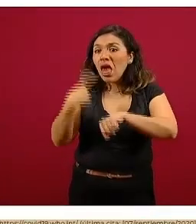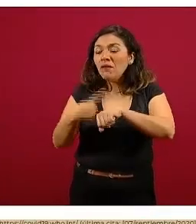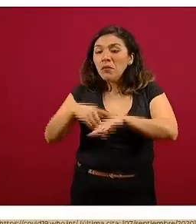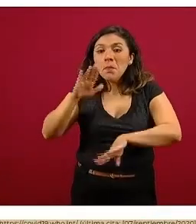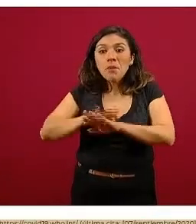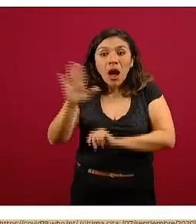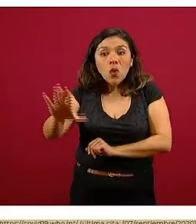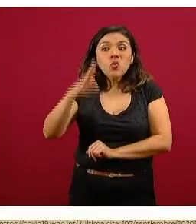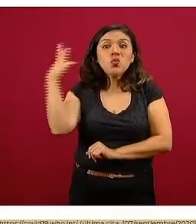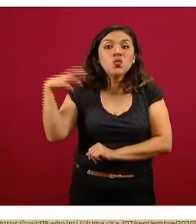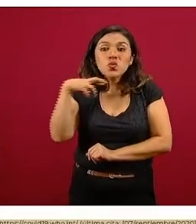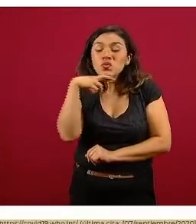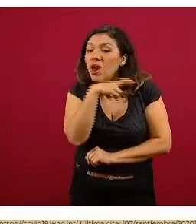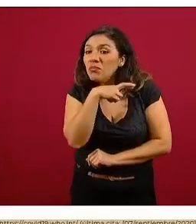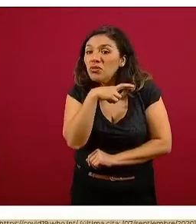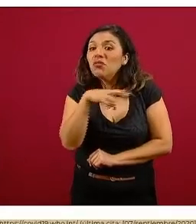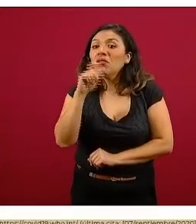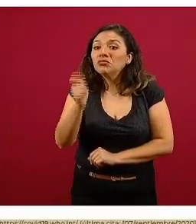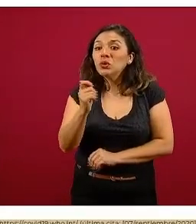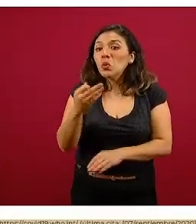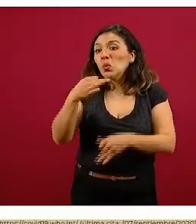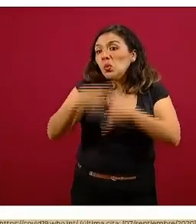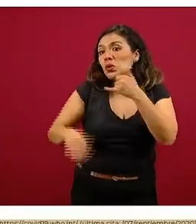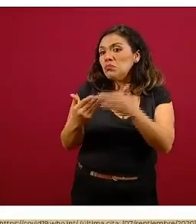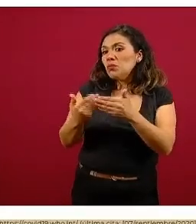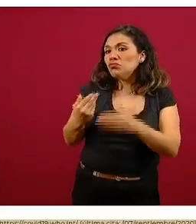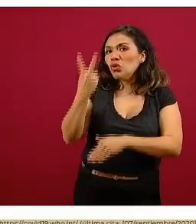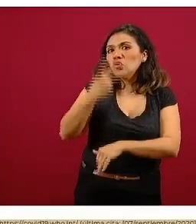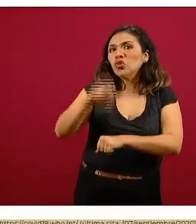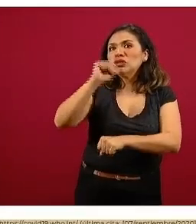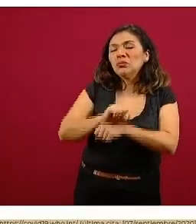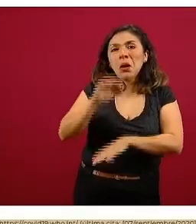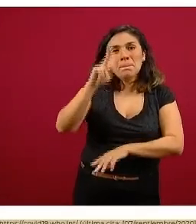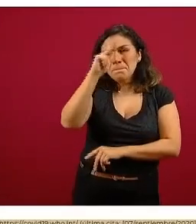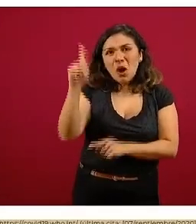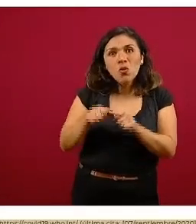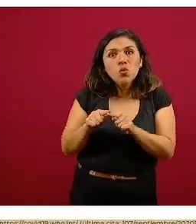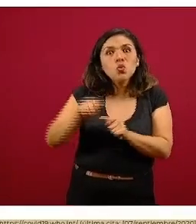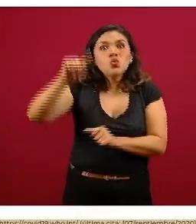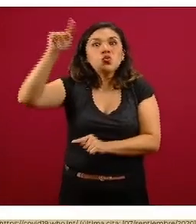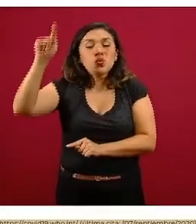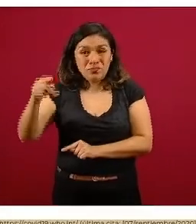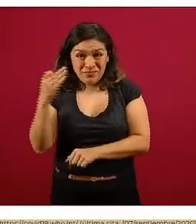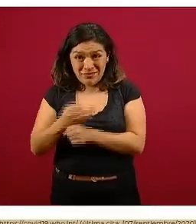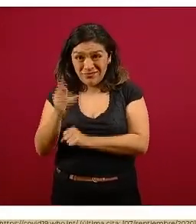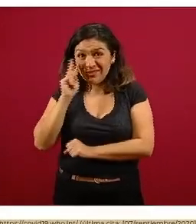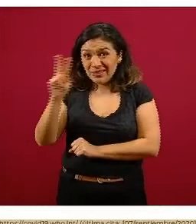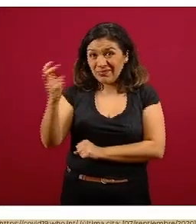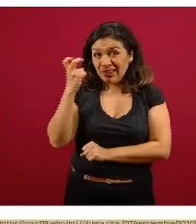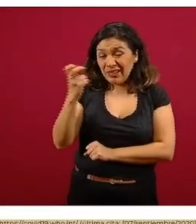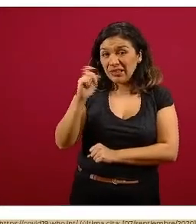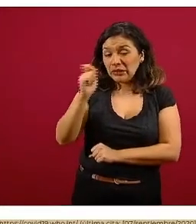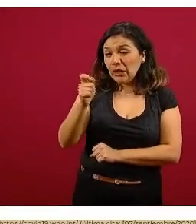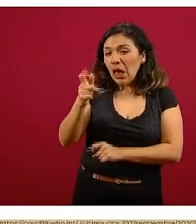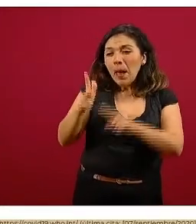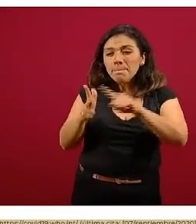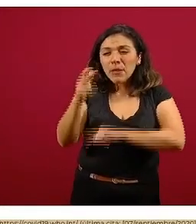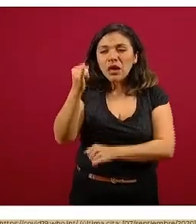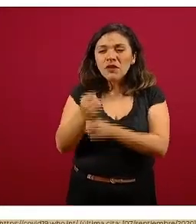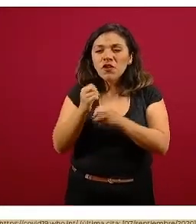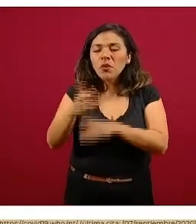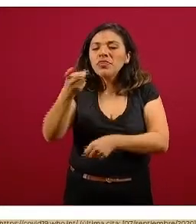velocidad prácticamente en las últimas 2 semanas. De lo que vemos en este momento, este corte es al 6